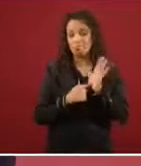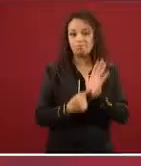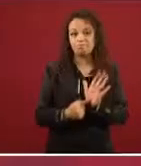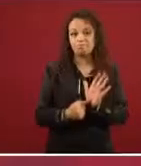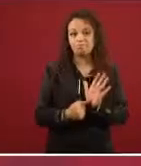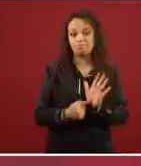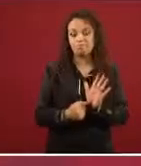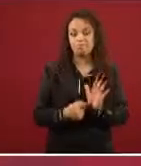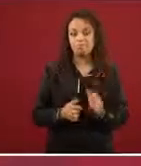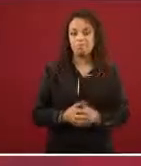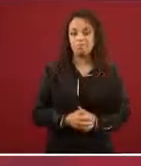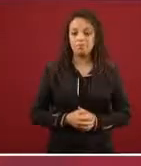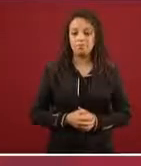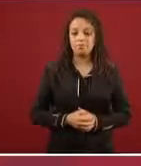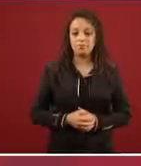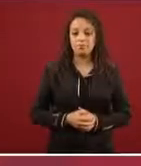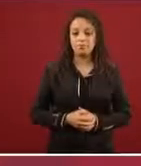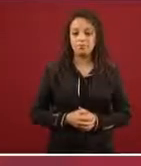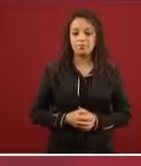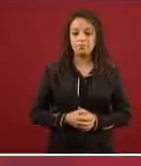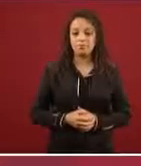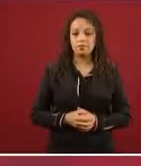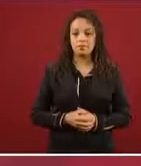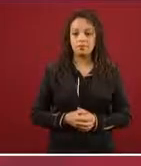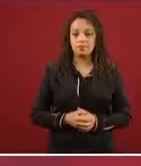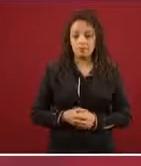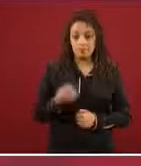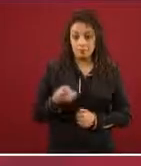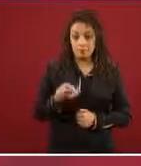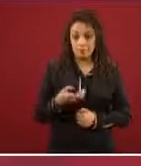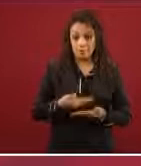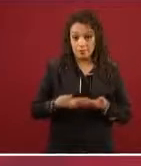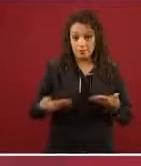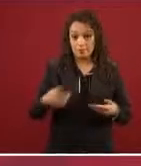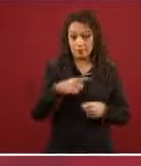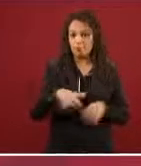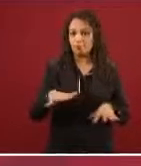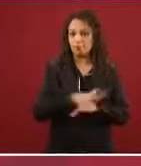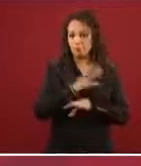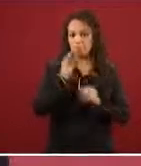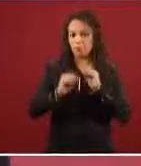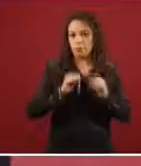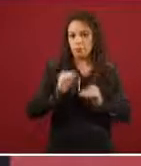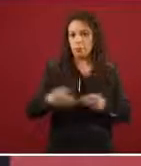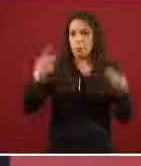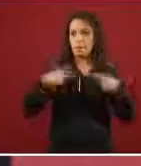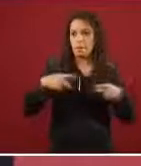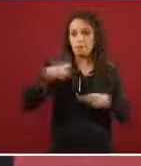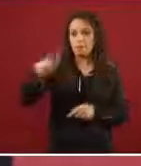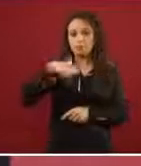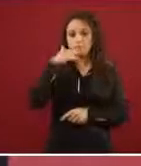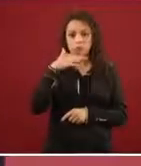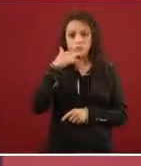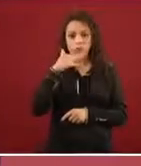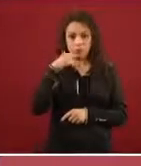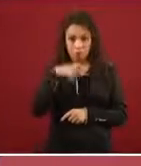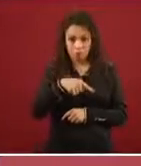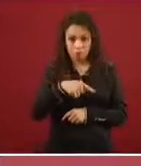Esto que se hizo, el que comete un acto de corrupción va a la cárcel, no tiene derecho a fianza.